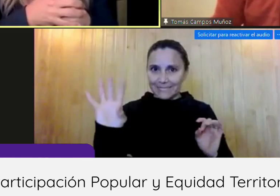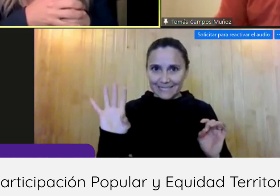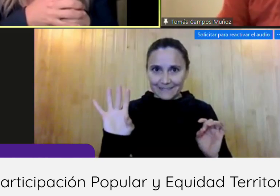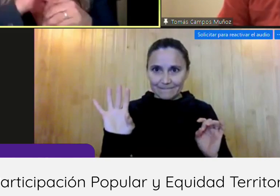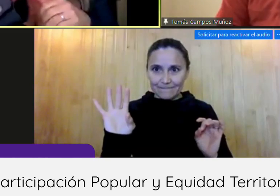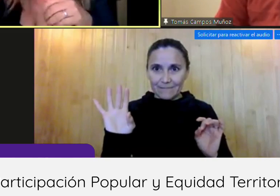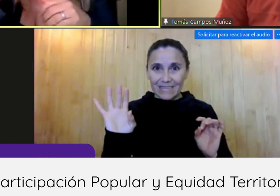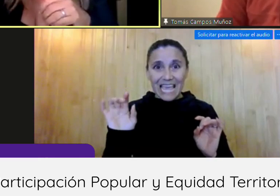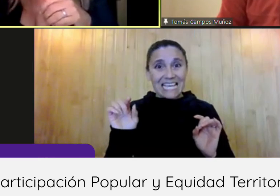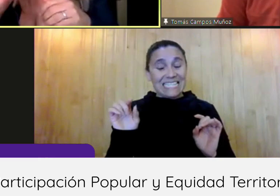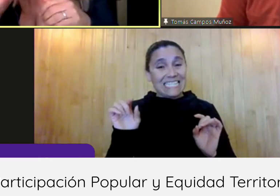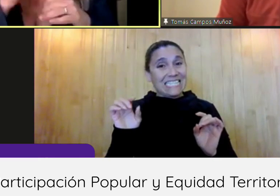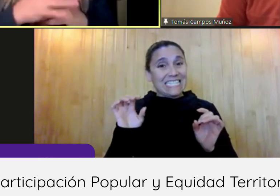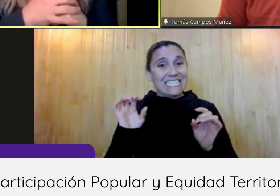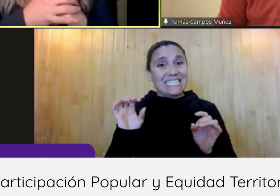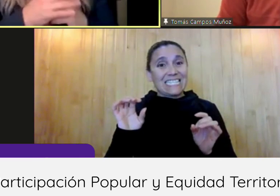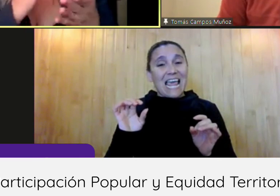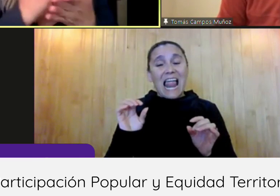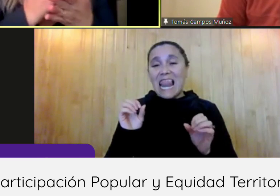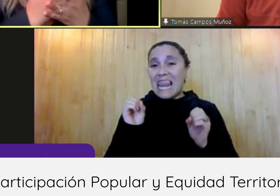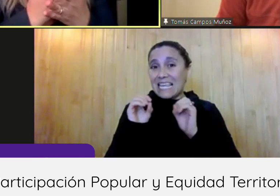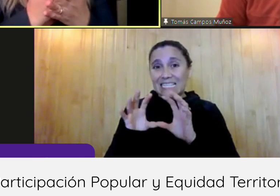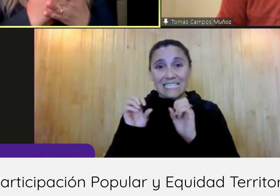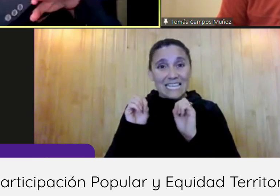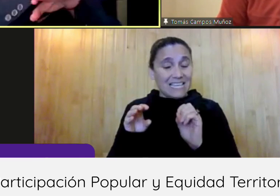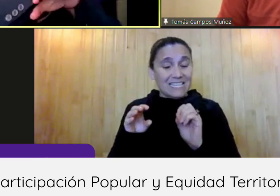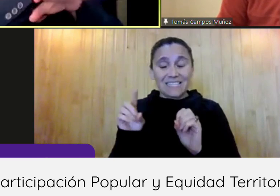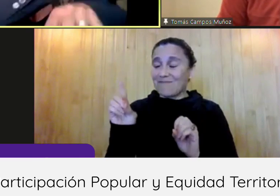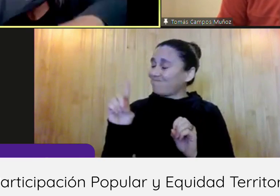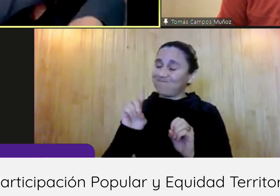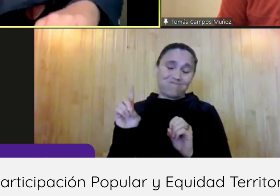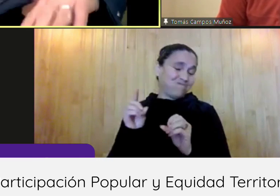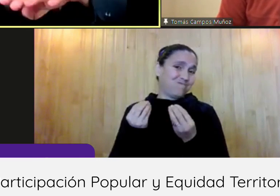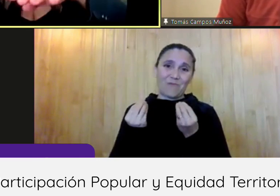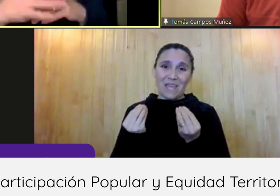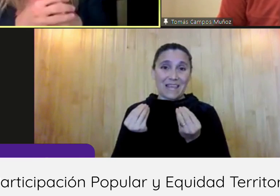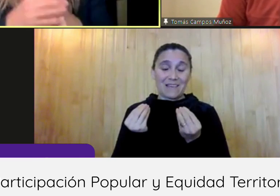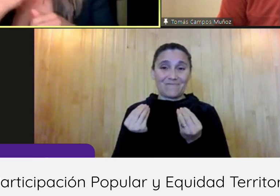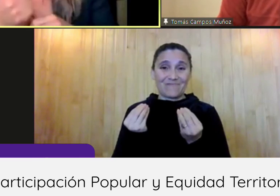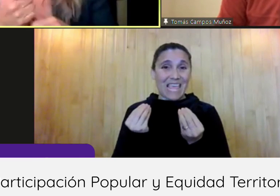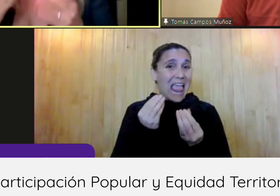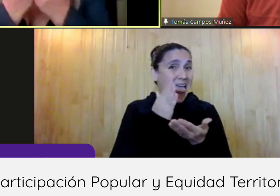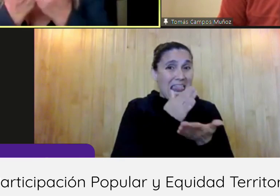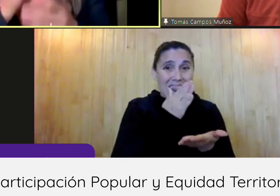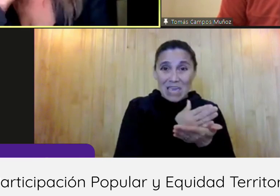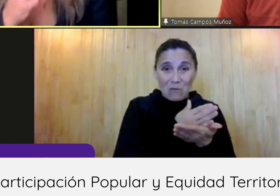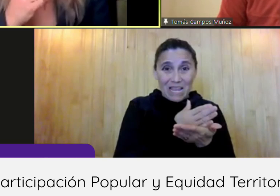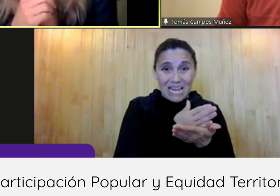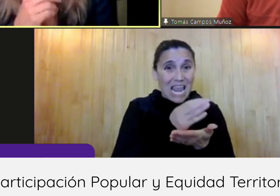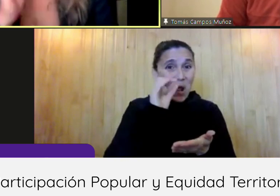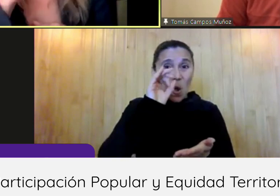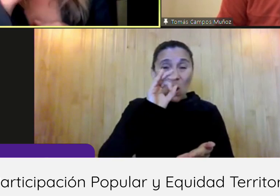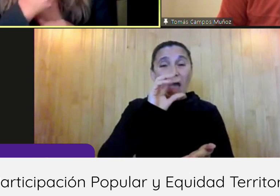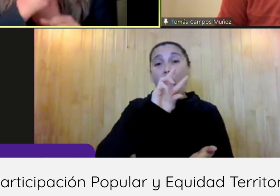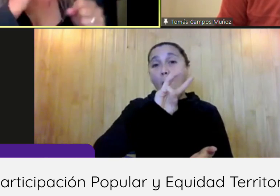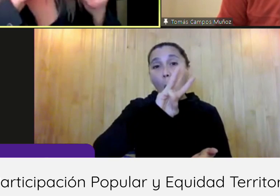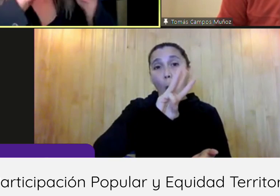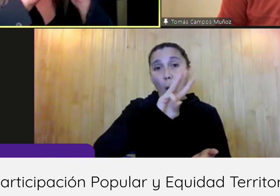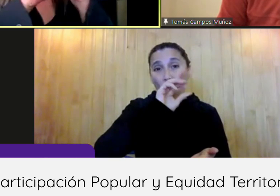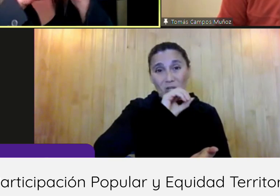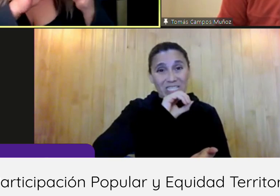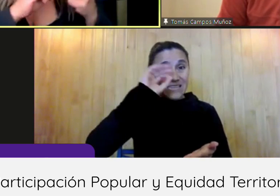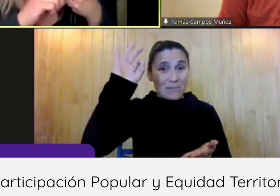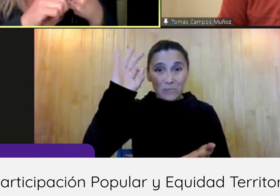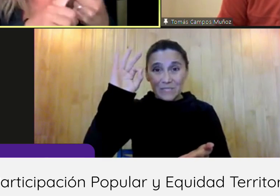buena. El 80% de las escuelas de integración en todo el país que tienen estudiantes sordos no